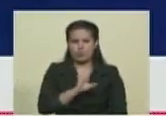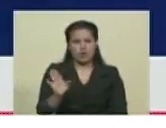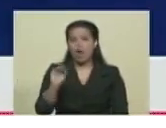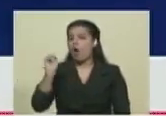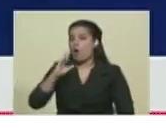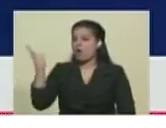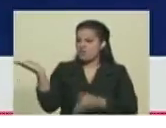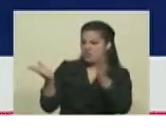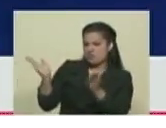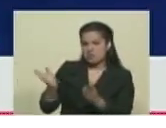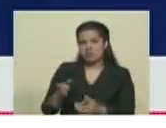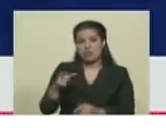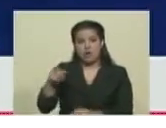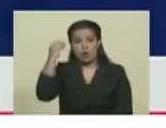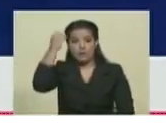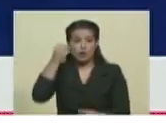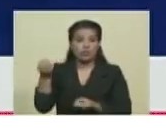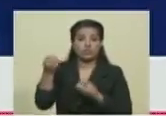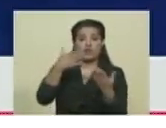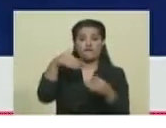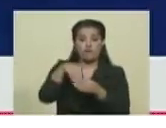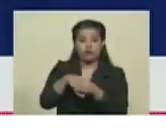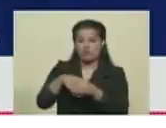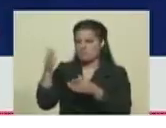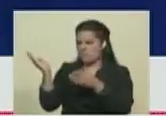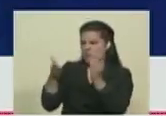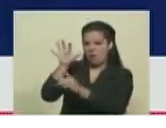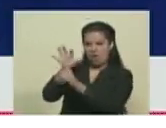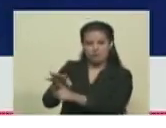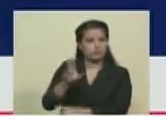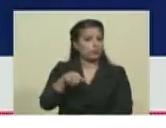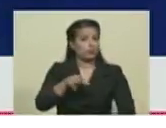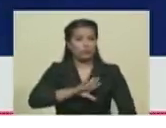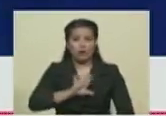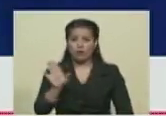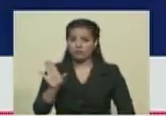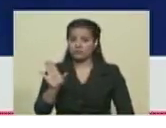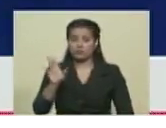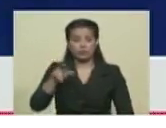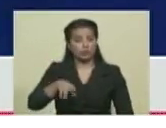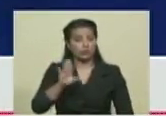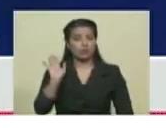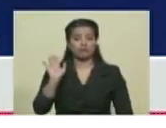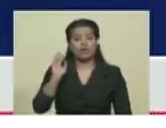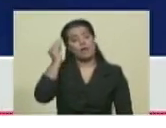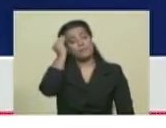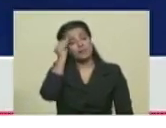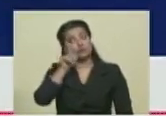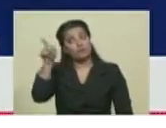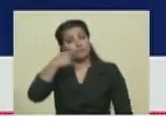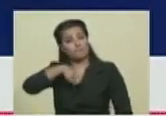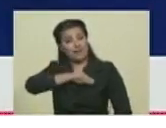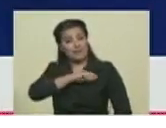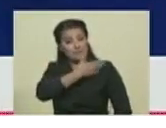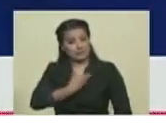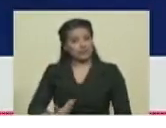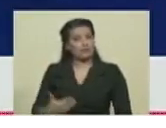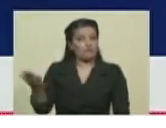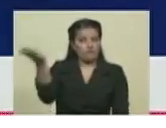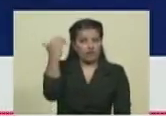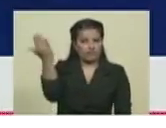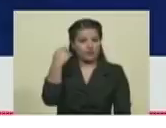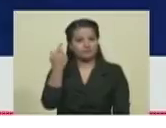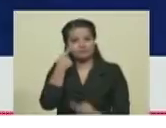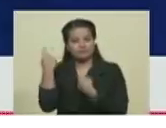personas porque quieran expresar su voto o quieran expresarse a través del voto. Debería venir Rajoy aquí a ver cómo